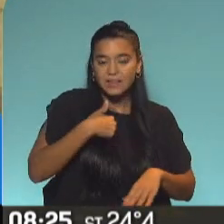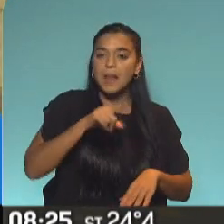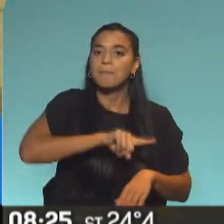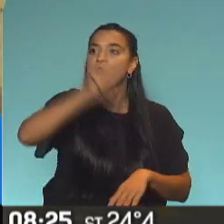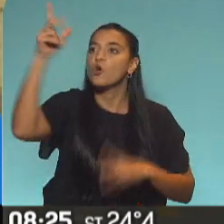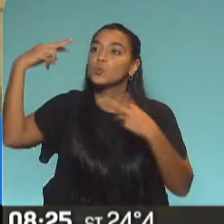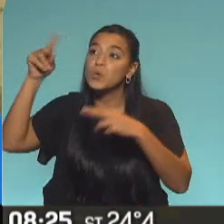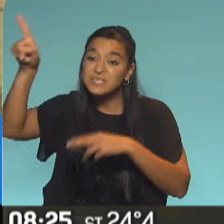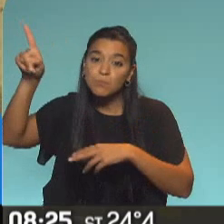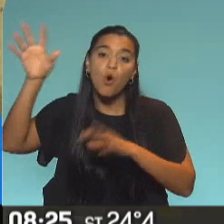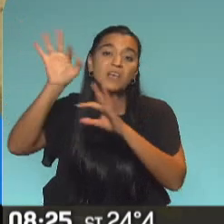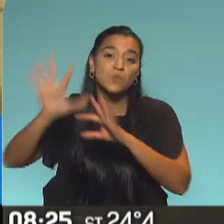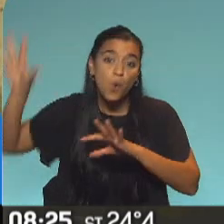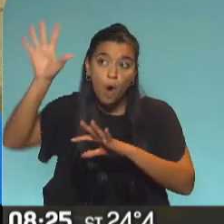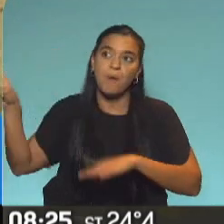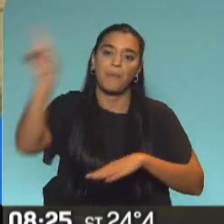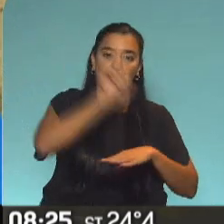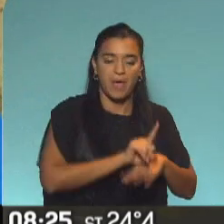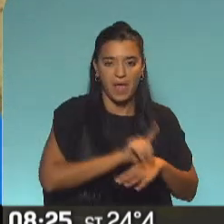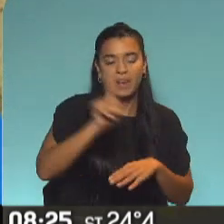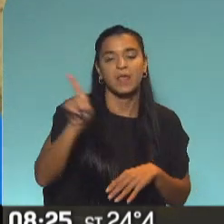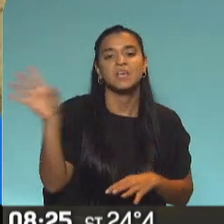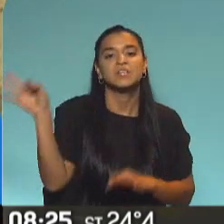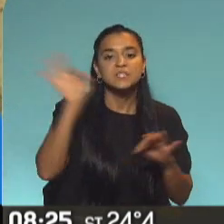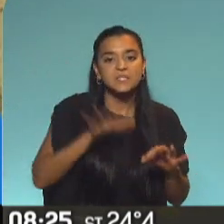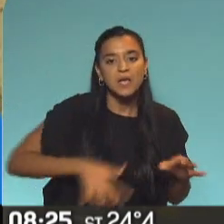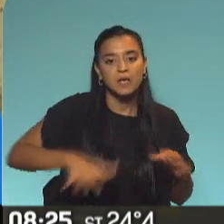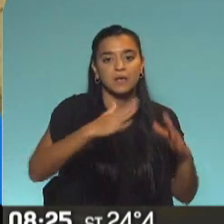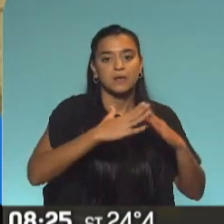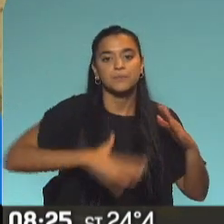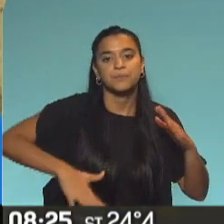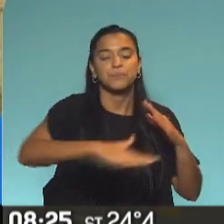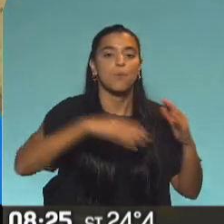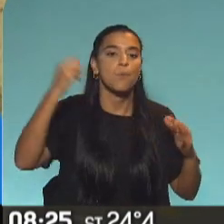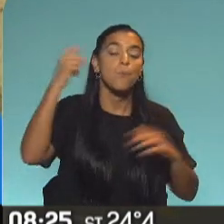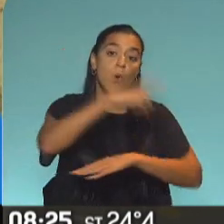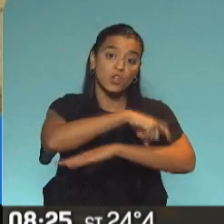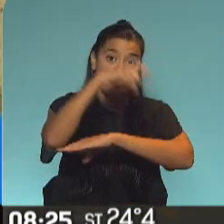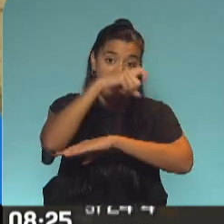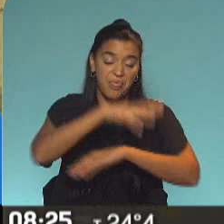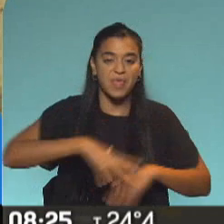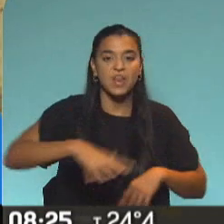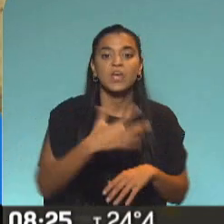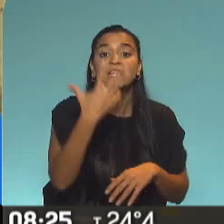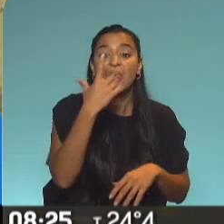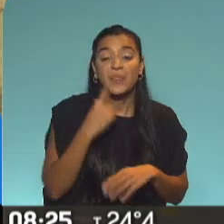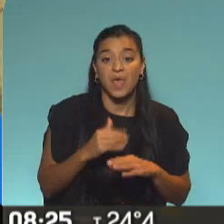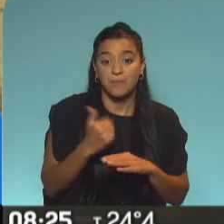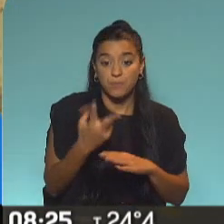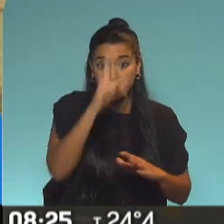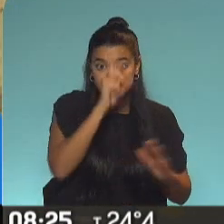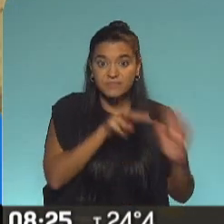viaje turístico de Europa y había llegado a su barrio. En su casa en el barrio de Puerto Madero, y 3 días antes de ser internado ya